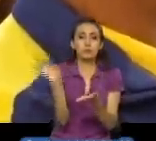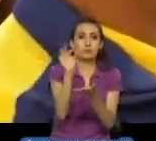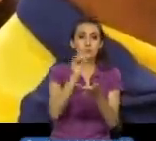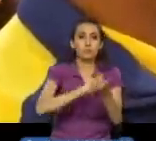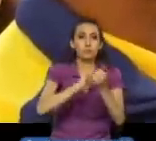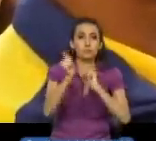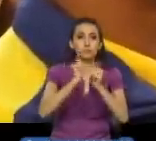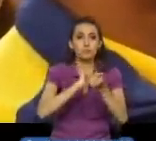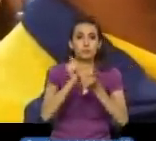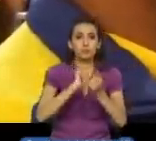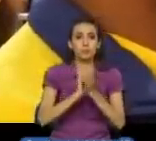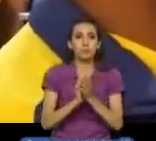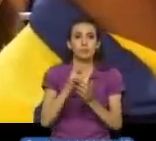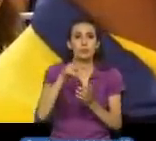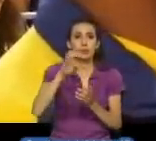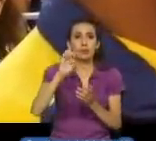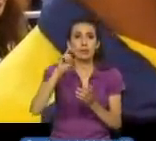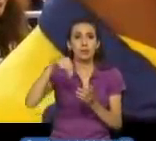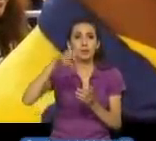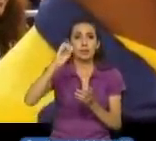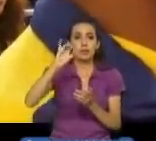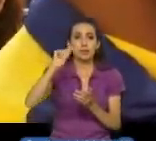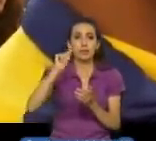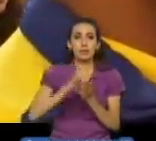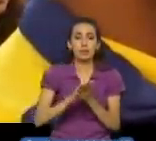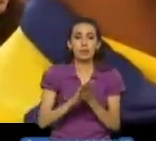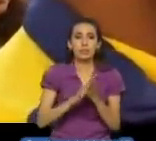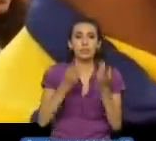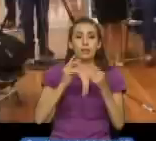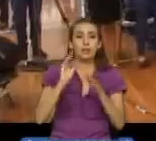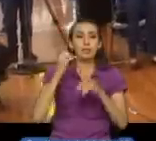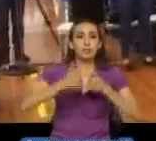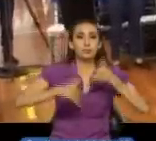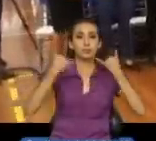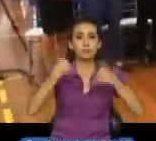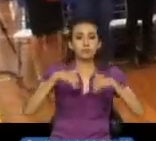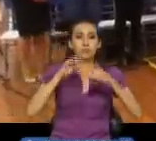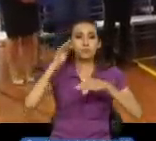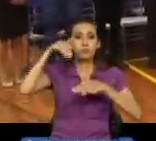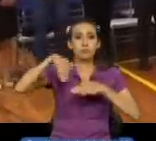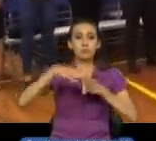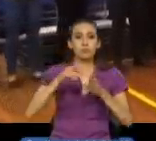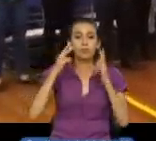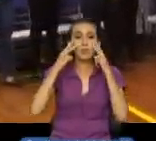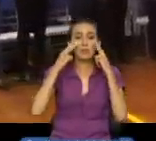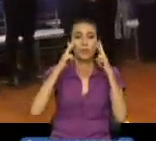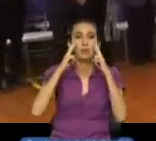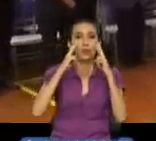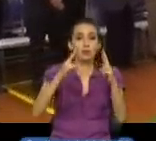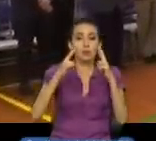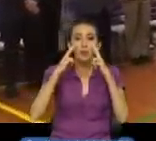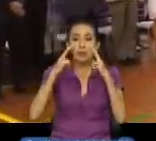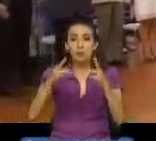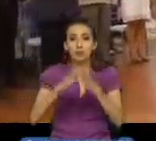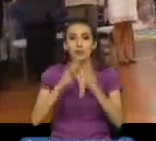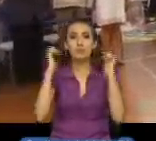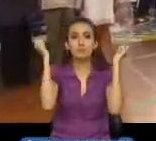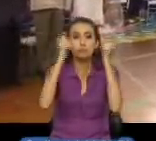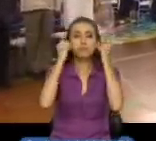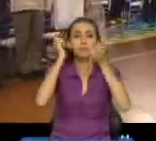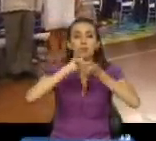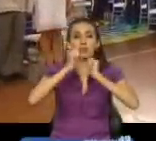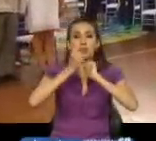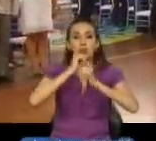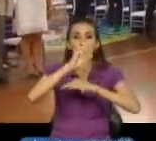atletismo que se desarrolló en Kenia y de los Juegos Panamericanos desarrollados en Perú el programa de reconocimiento se dio durante la celebración del Día del deporte